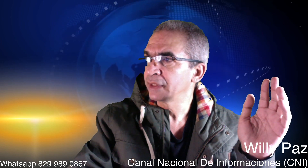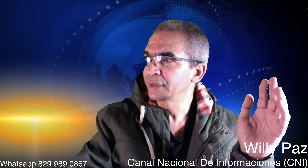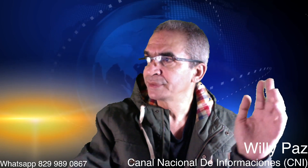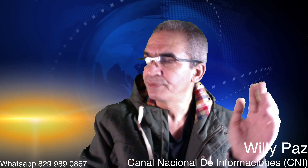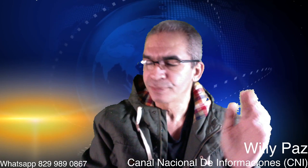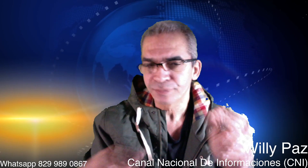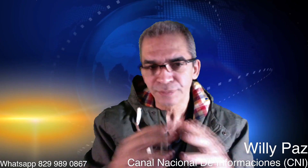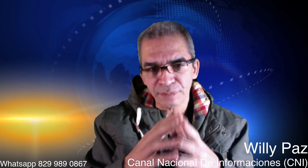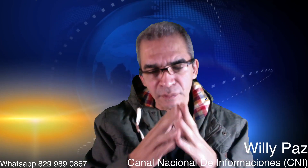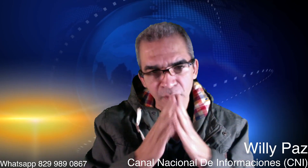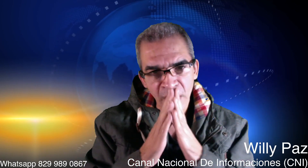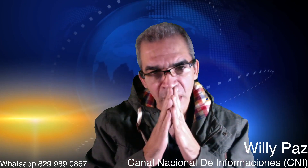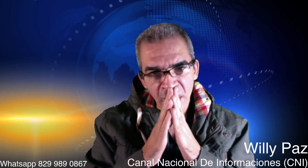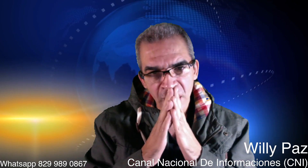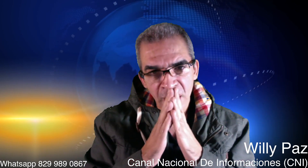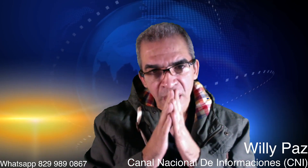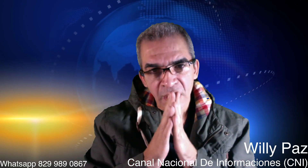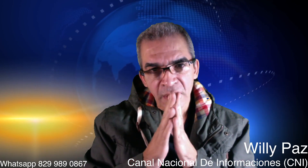las redes.